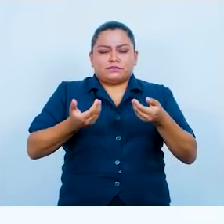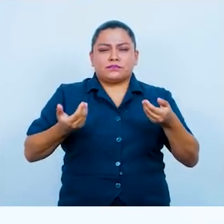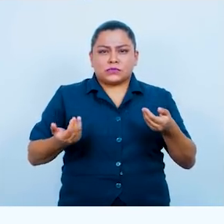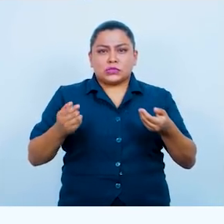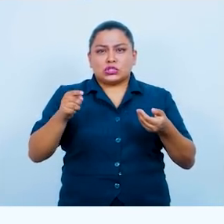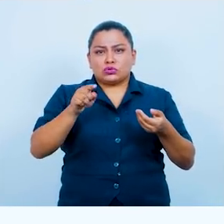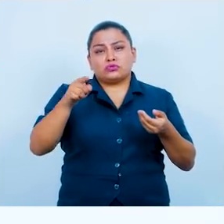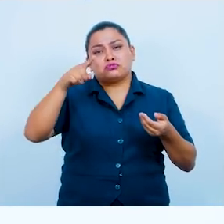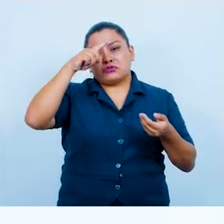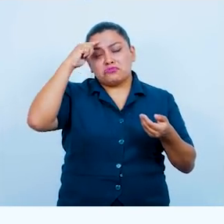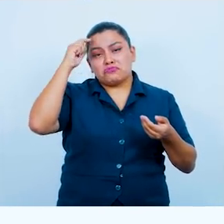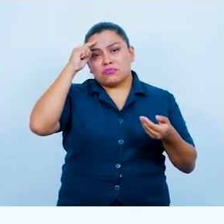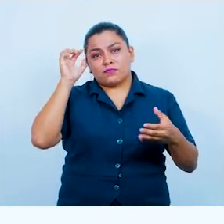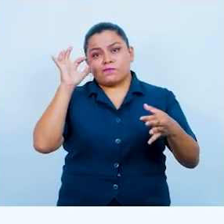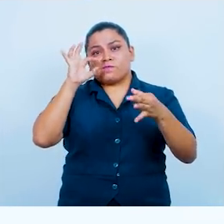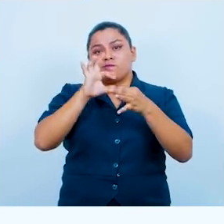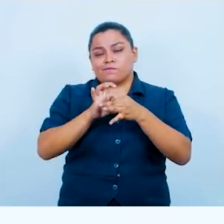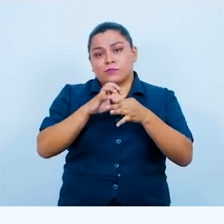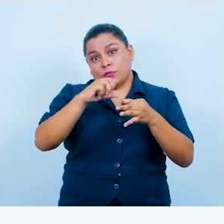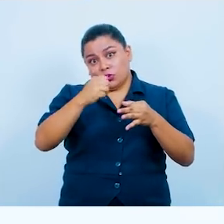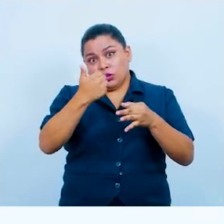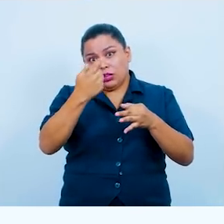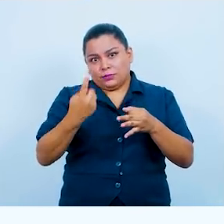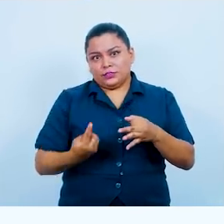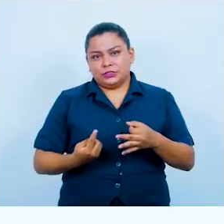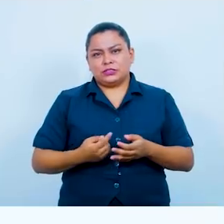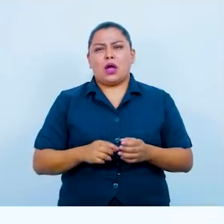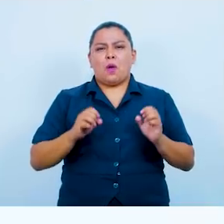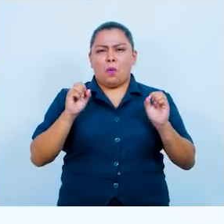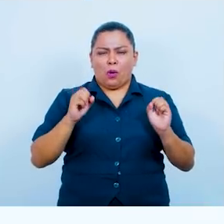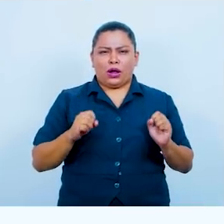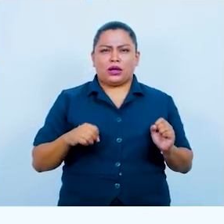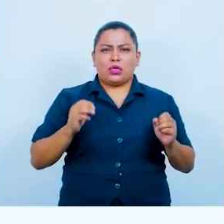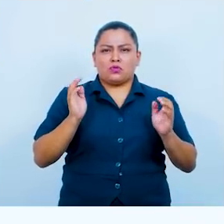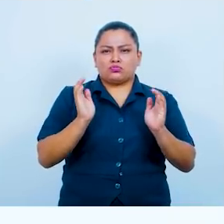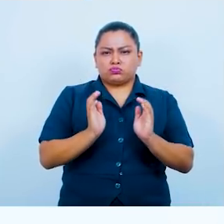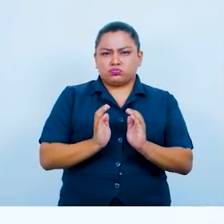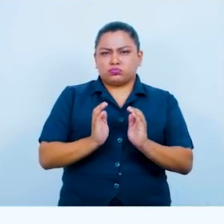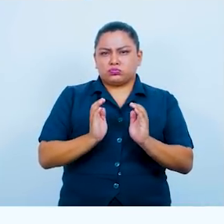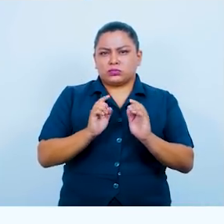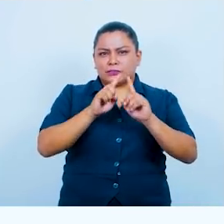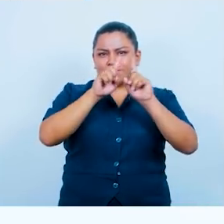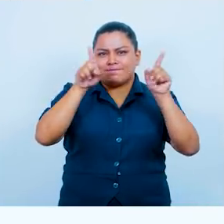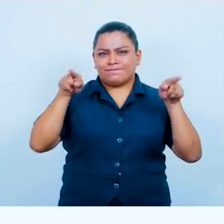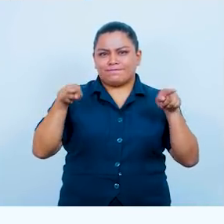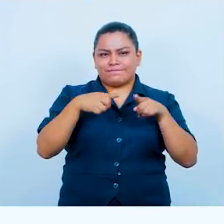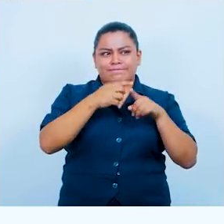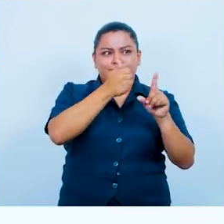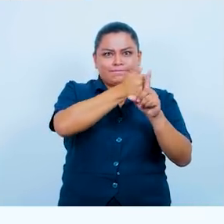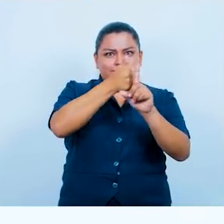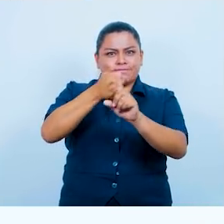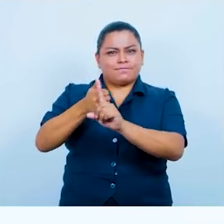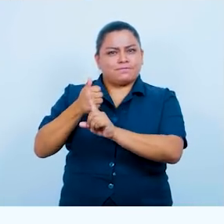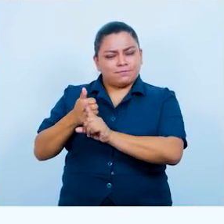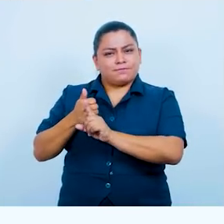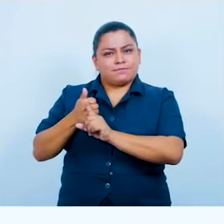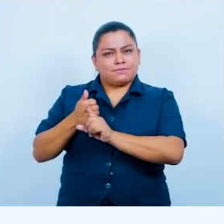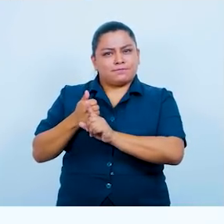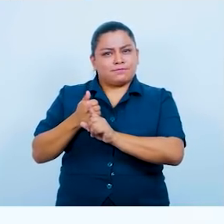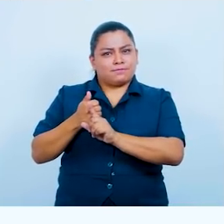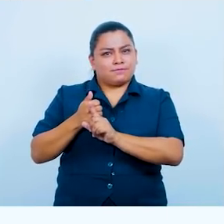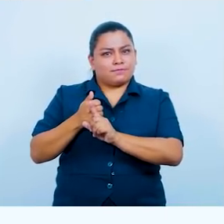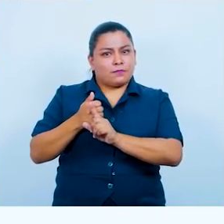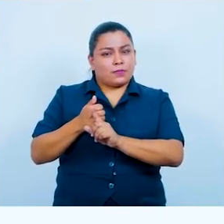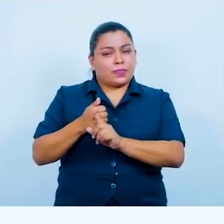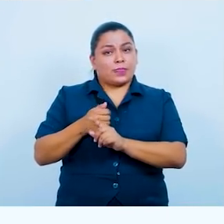documento si se trabaja de forma colaborativa. Pueden ser pequeñas pizarras para cada participante. En la parte